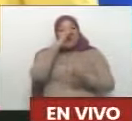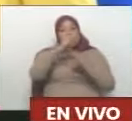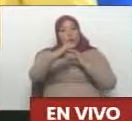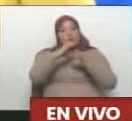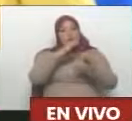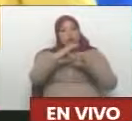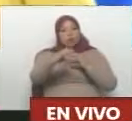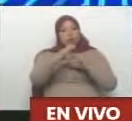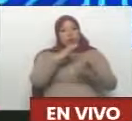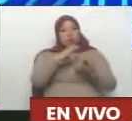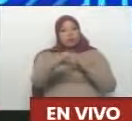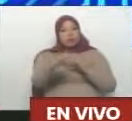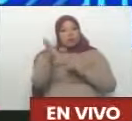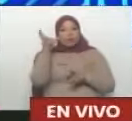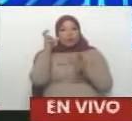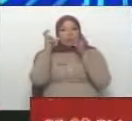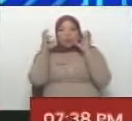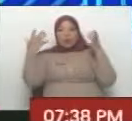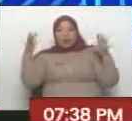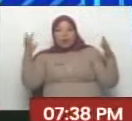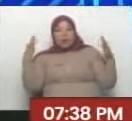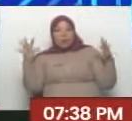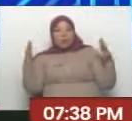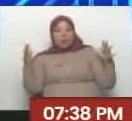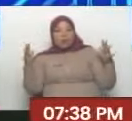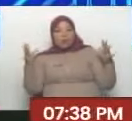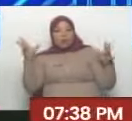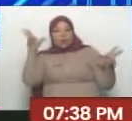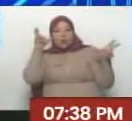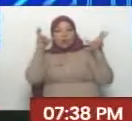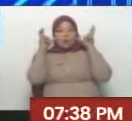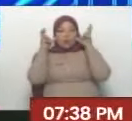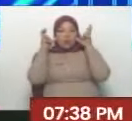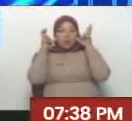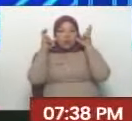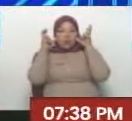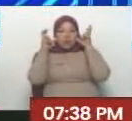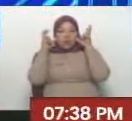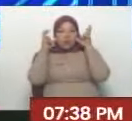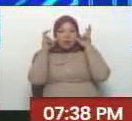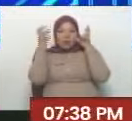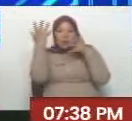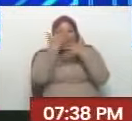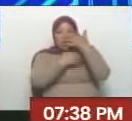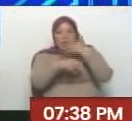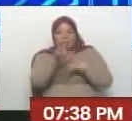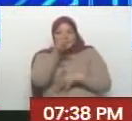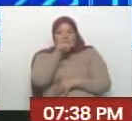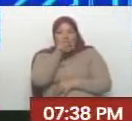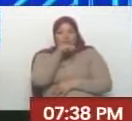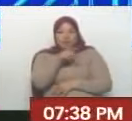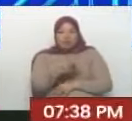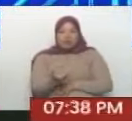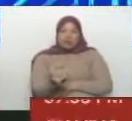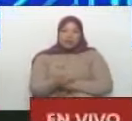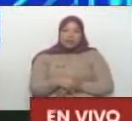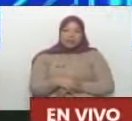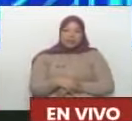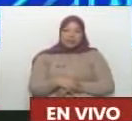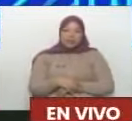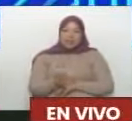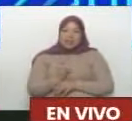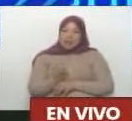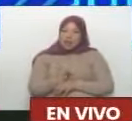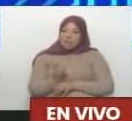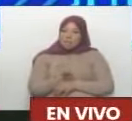Te oigo, porque ustedes aplauden y Madeleine empieza a mover los labios, tratando de leer los labios. Es que estoy tratando de